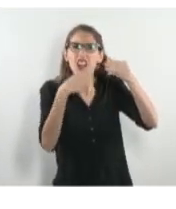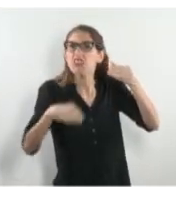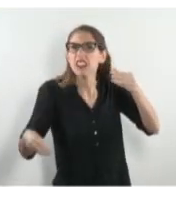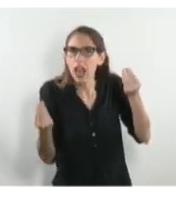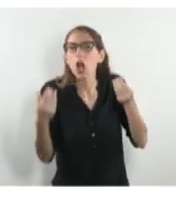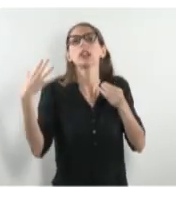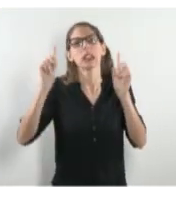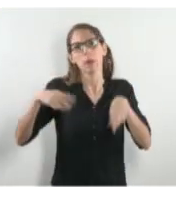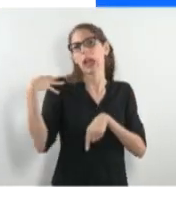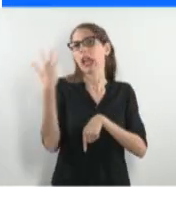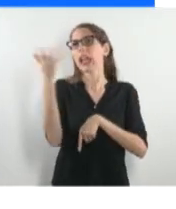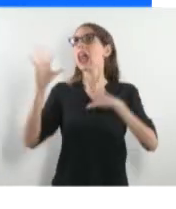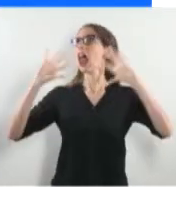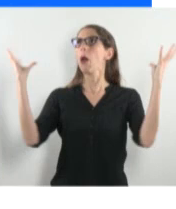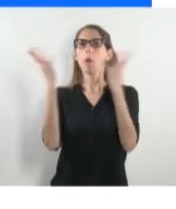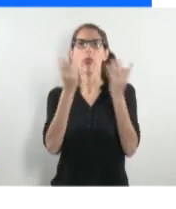ambiente.